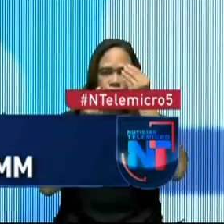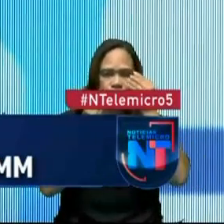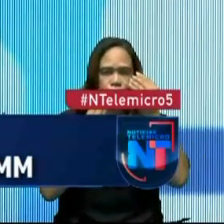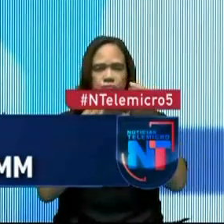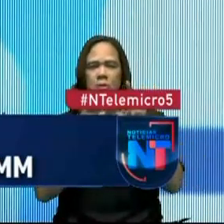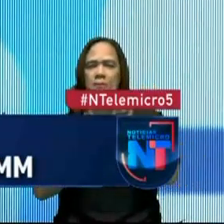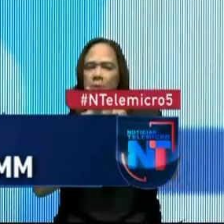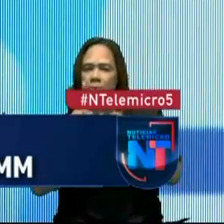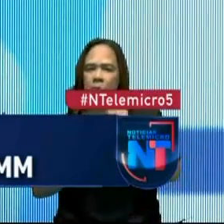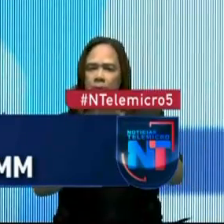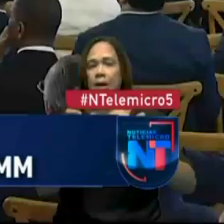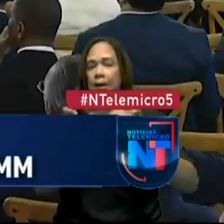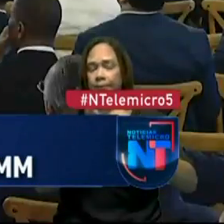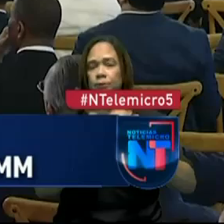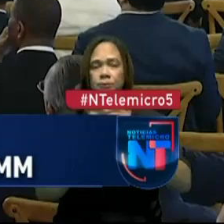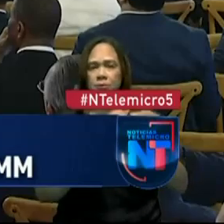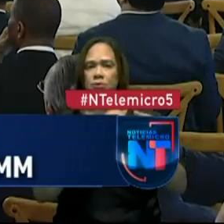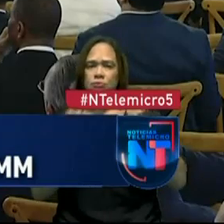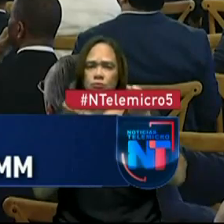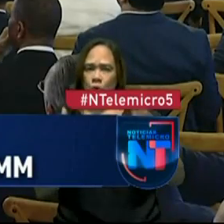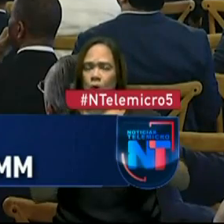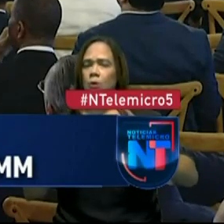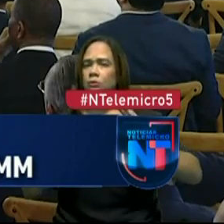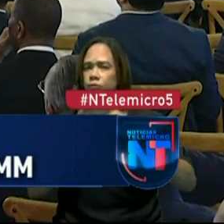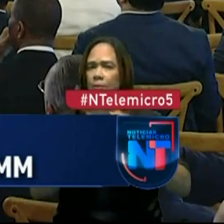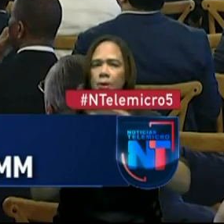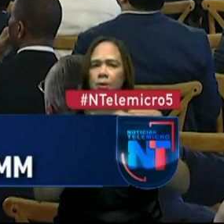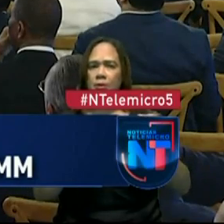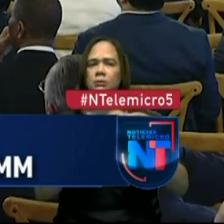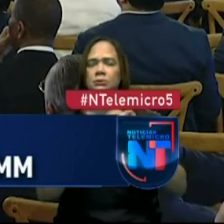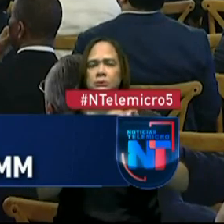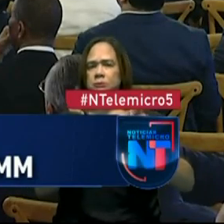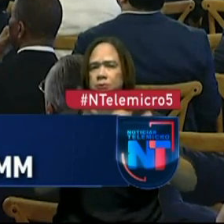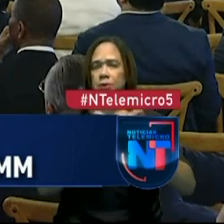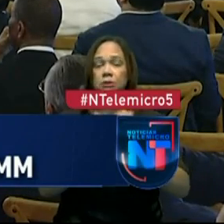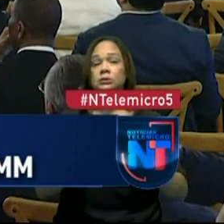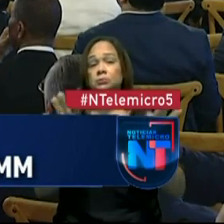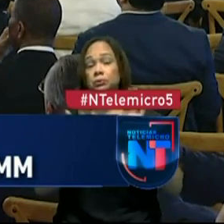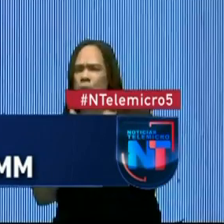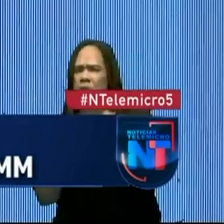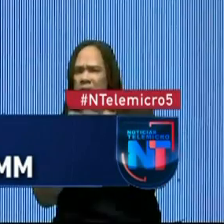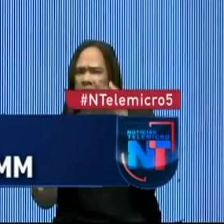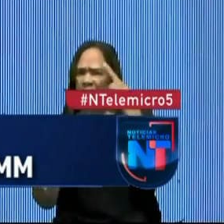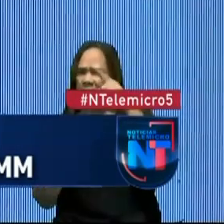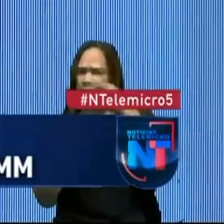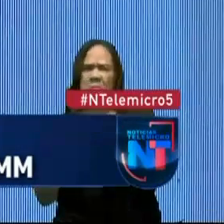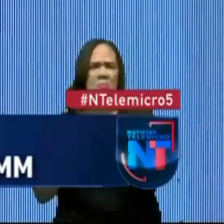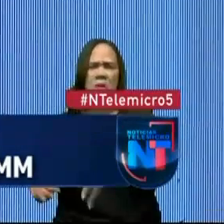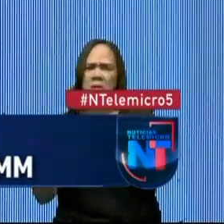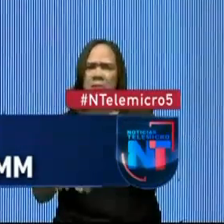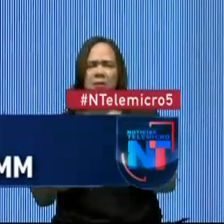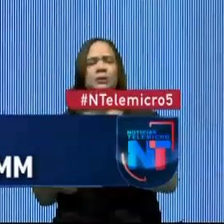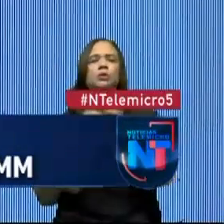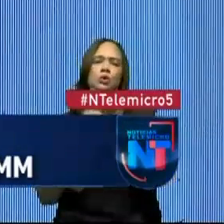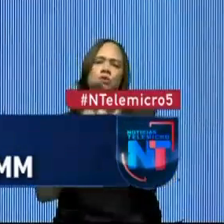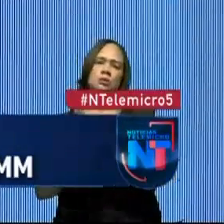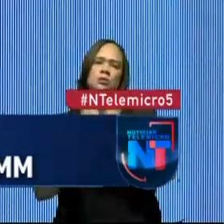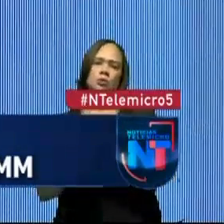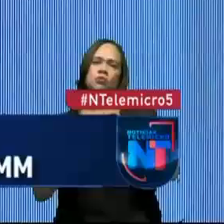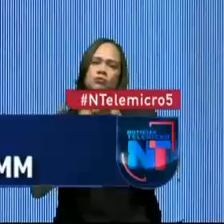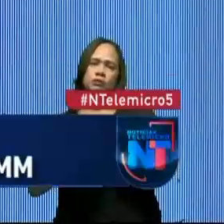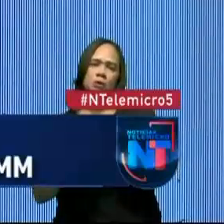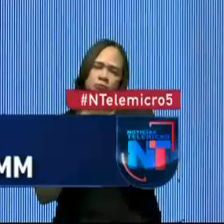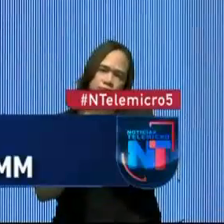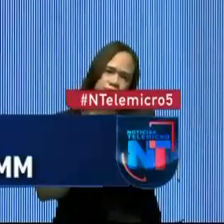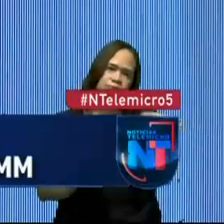consultas de trabajo bajo el lema menos gasto más eficiencia el presidente Luis abinader dio a conocer las disposiciones con la que busca